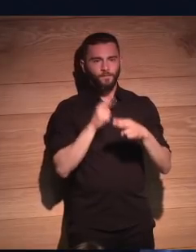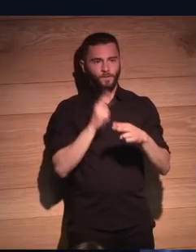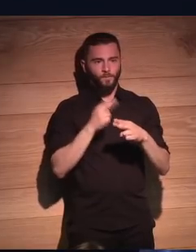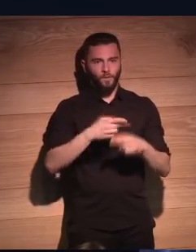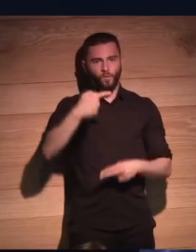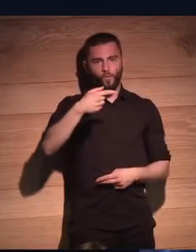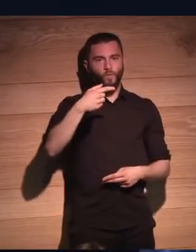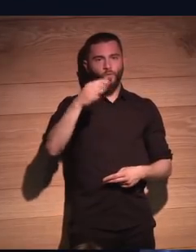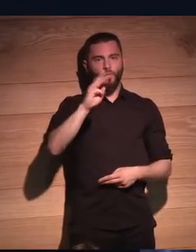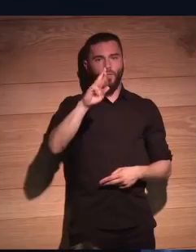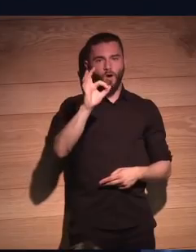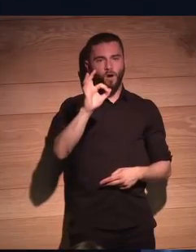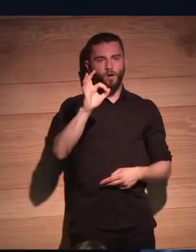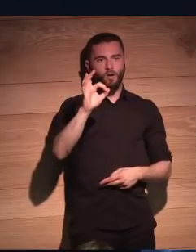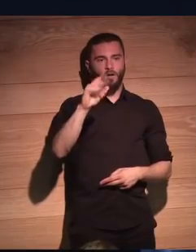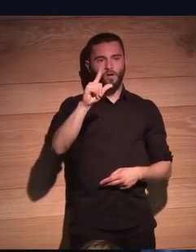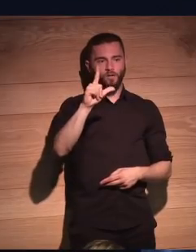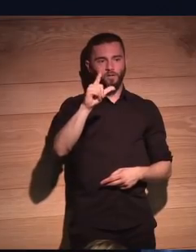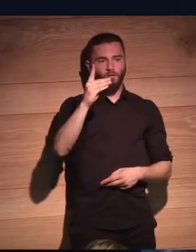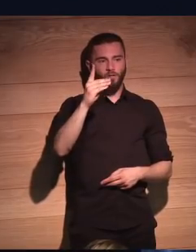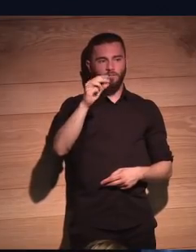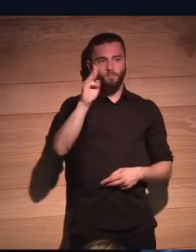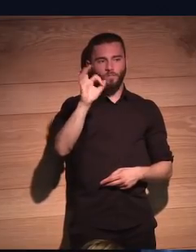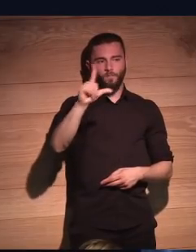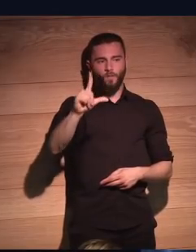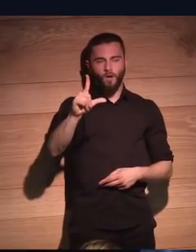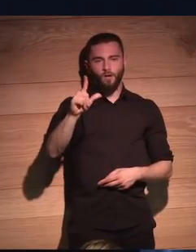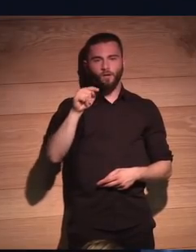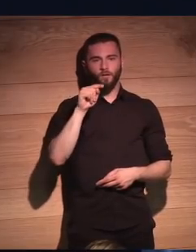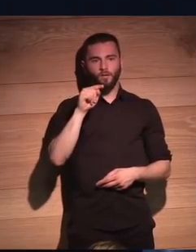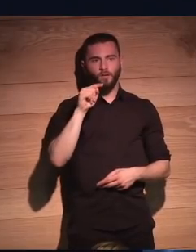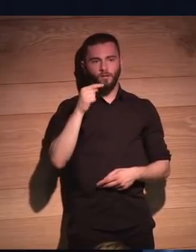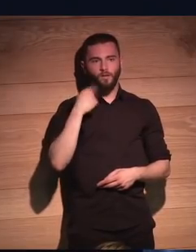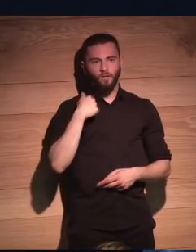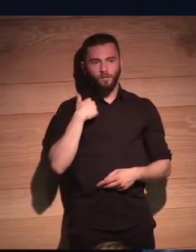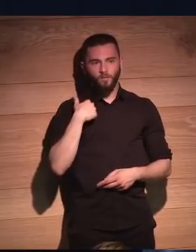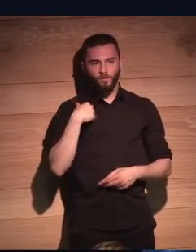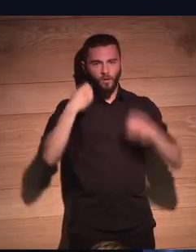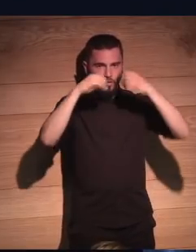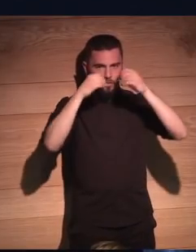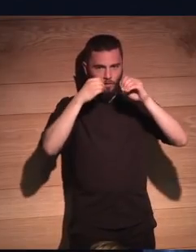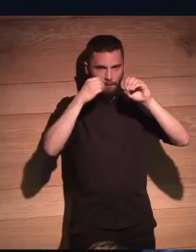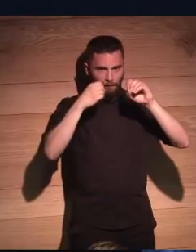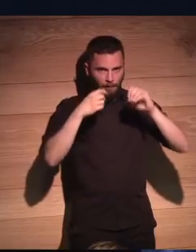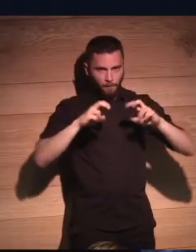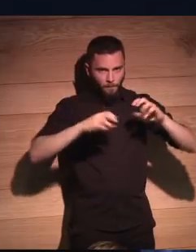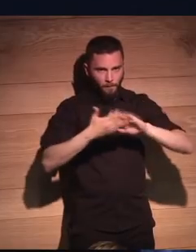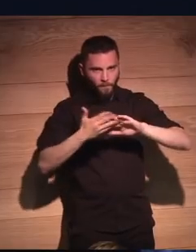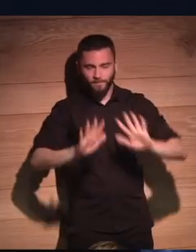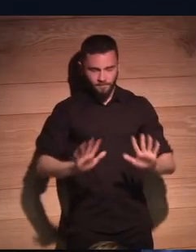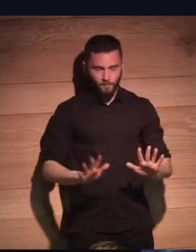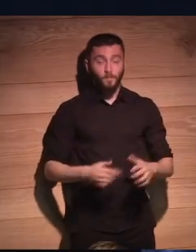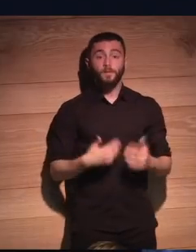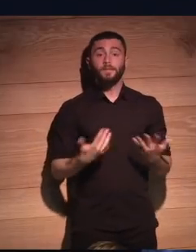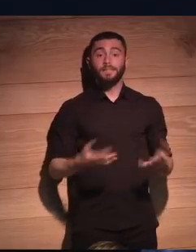Walpole, y desde el monje Iba a pedir Matthew googlear. Gregory Lewis. Iba ya a ir al Google. Pues es